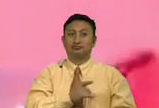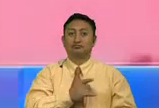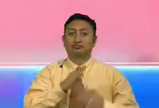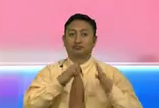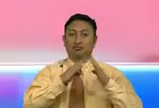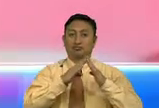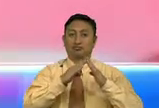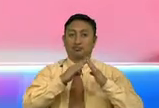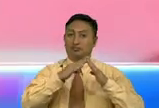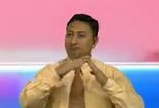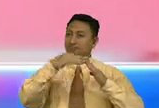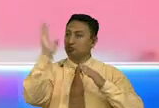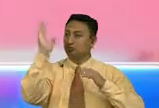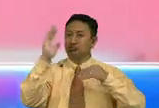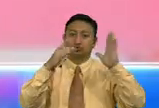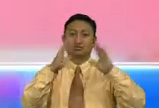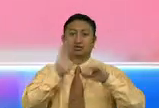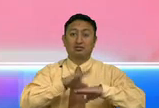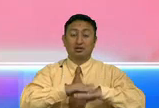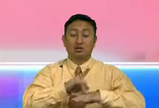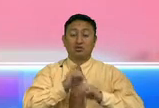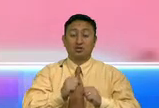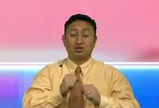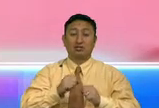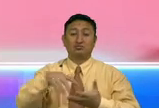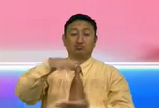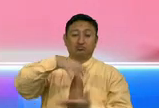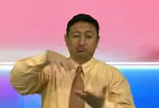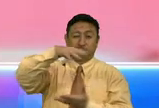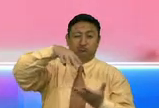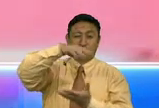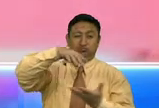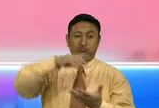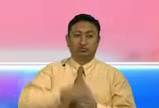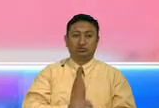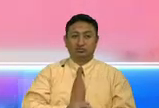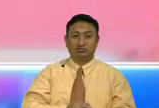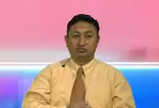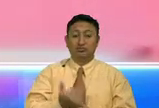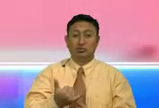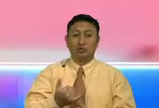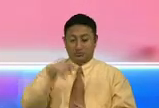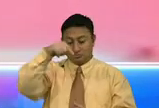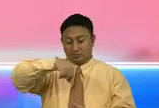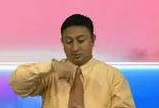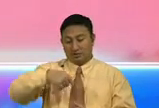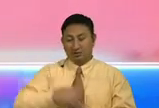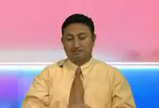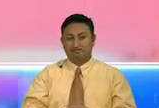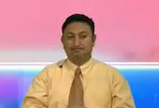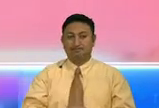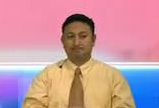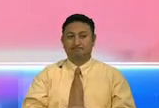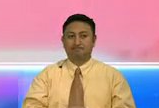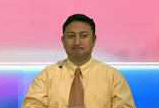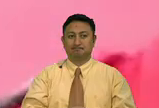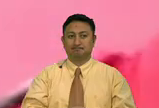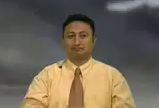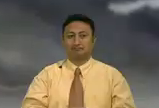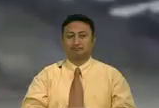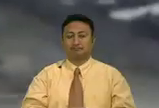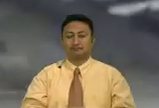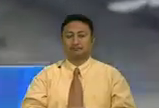se les levantó por producto del pequeño huracán, llamémosle que aquí, o remolino que aquí había habido ayer aquí en nuestro